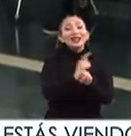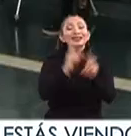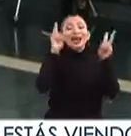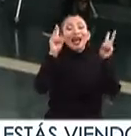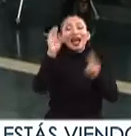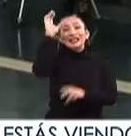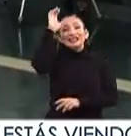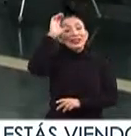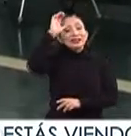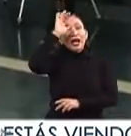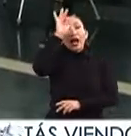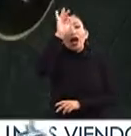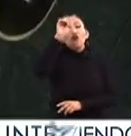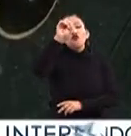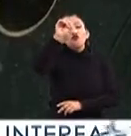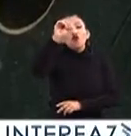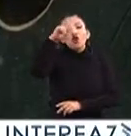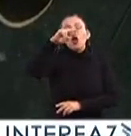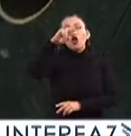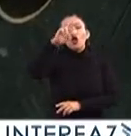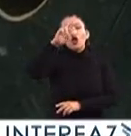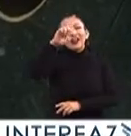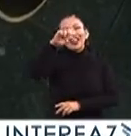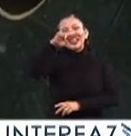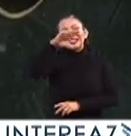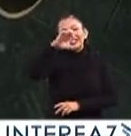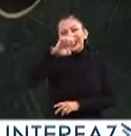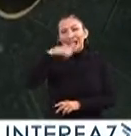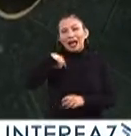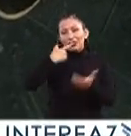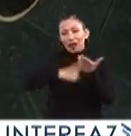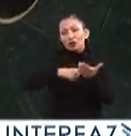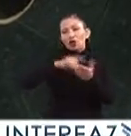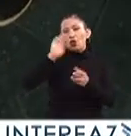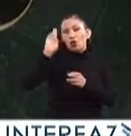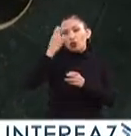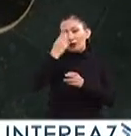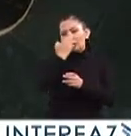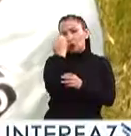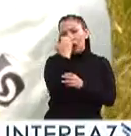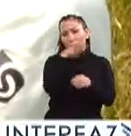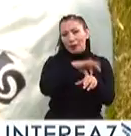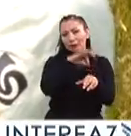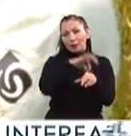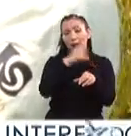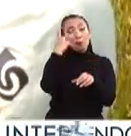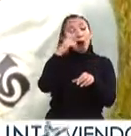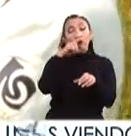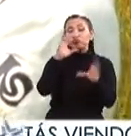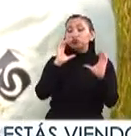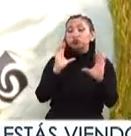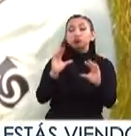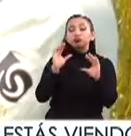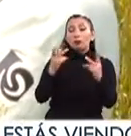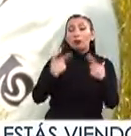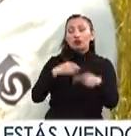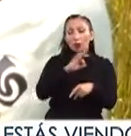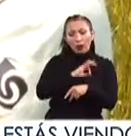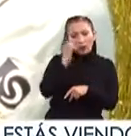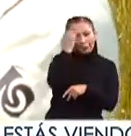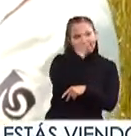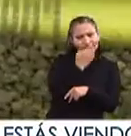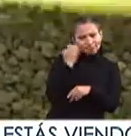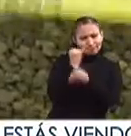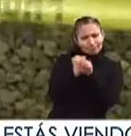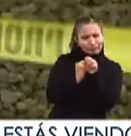licenciatura en Ciencia Forense, perteneciente a la Facultad de Medicina, cuyo objetivo es formar científicos forenses capaces de